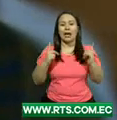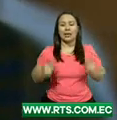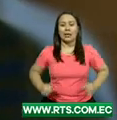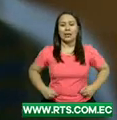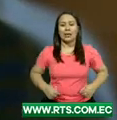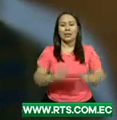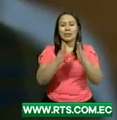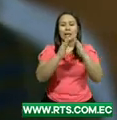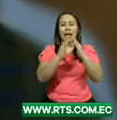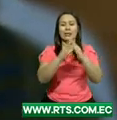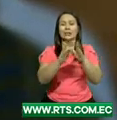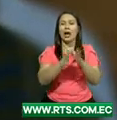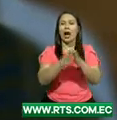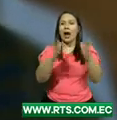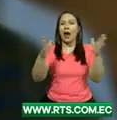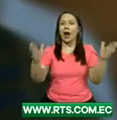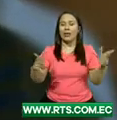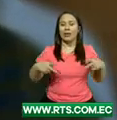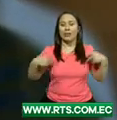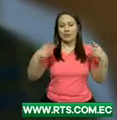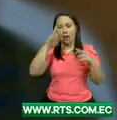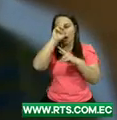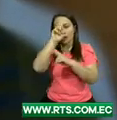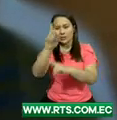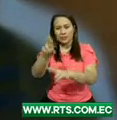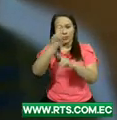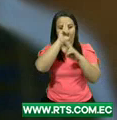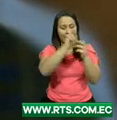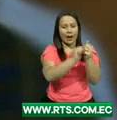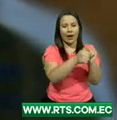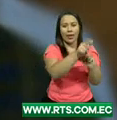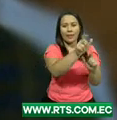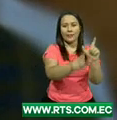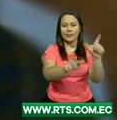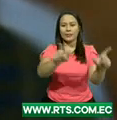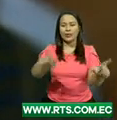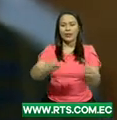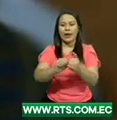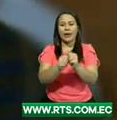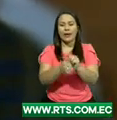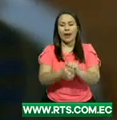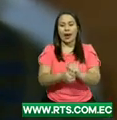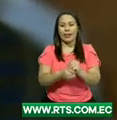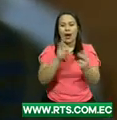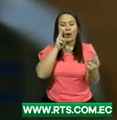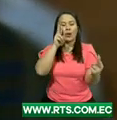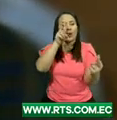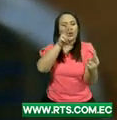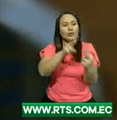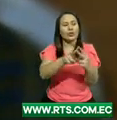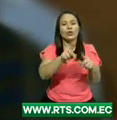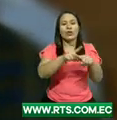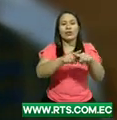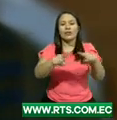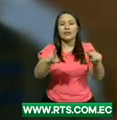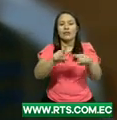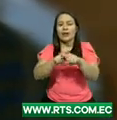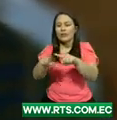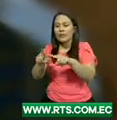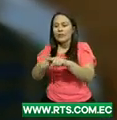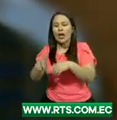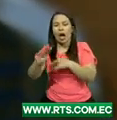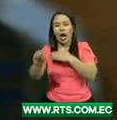todos viven y ayudan a vivir respetando el espacio de cada quien y de cada cual reconociendo los diversos y potentes